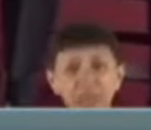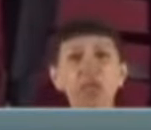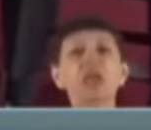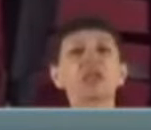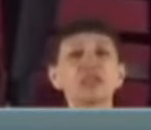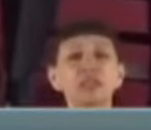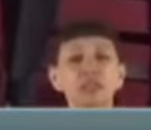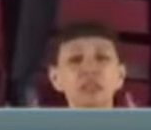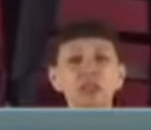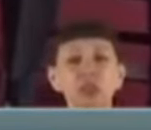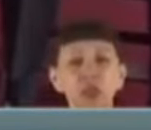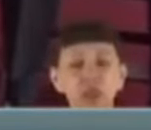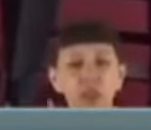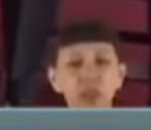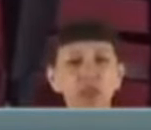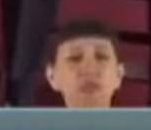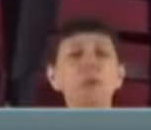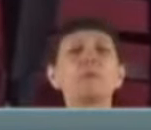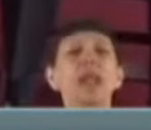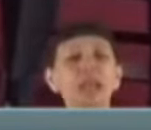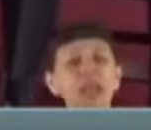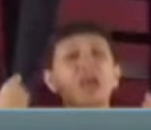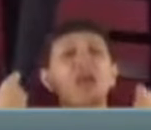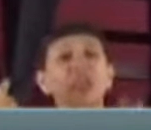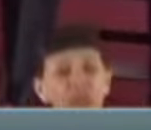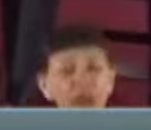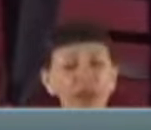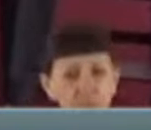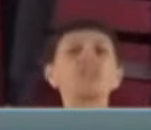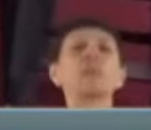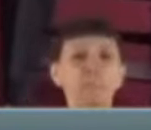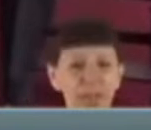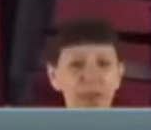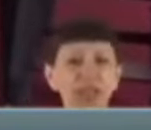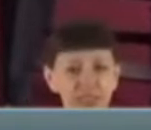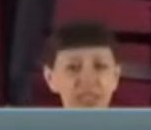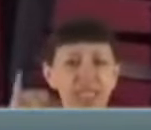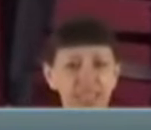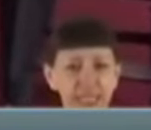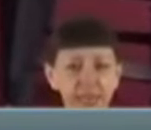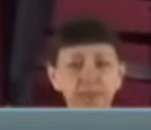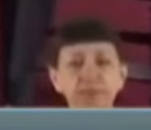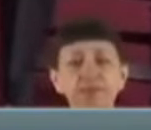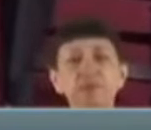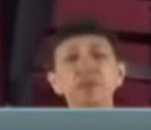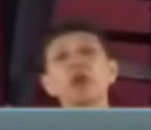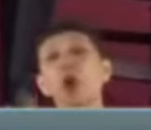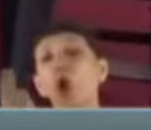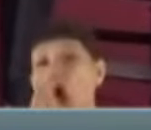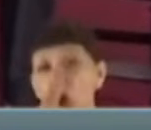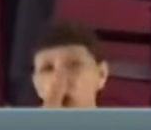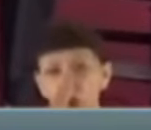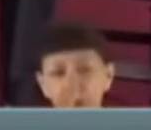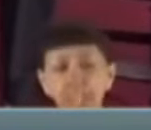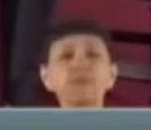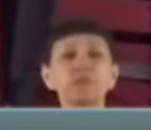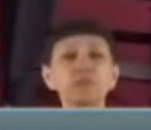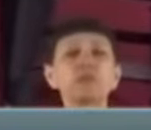esfuerzo esta vez vale la pena porque en un futuro esto nos va a permitir mejorar. Ahora, ¿cuánto va a durar esto? Y bueno,